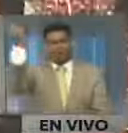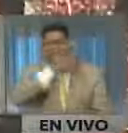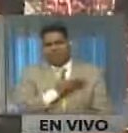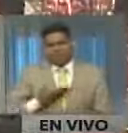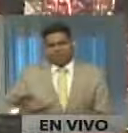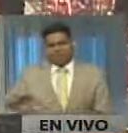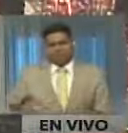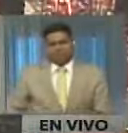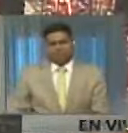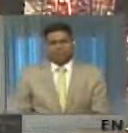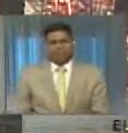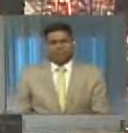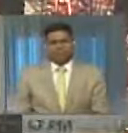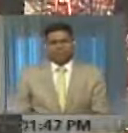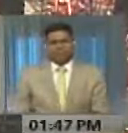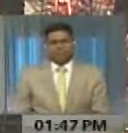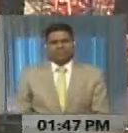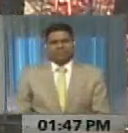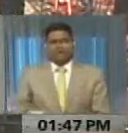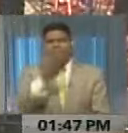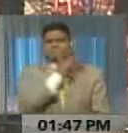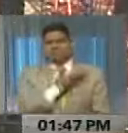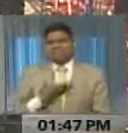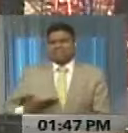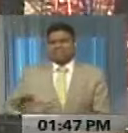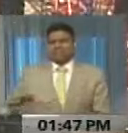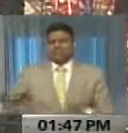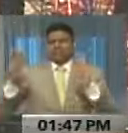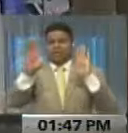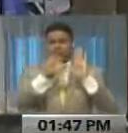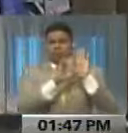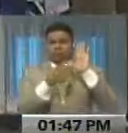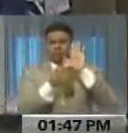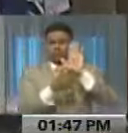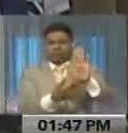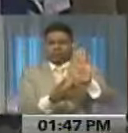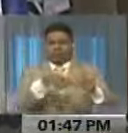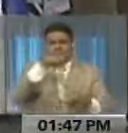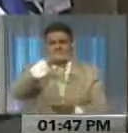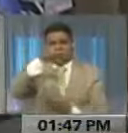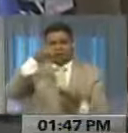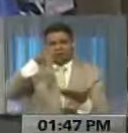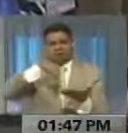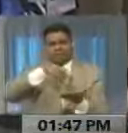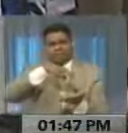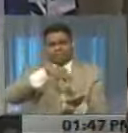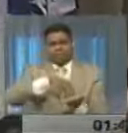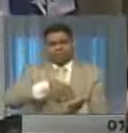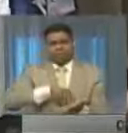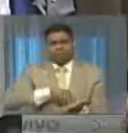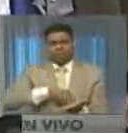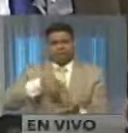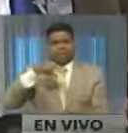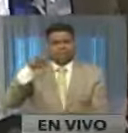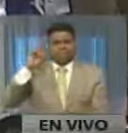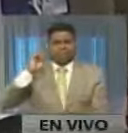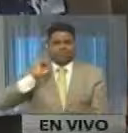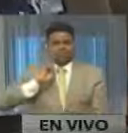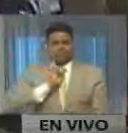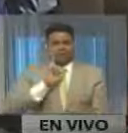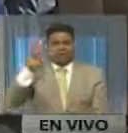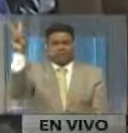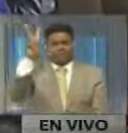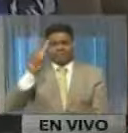Maduro, presidente constitucional de la República Bolivariana de